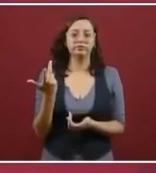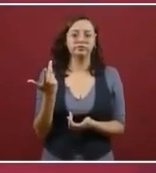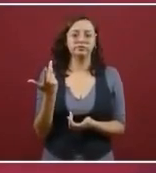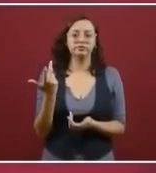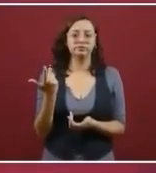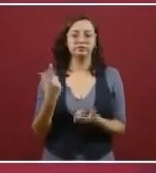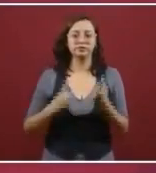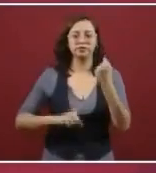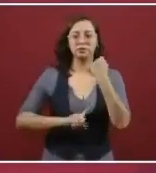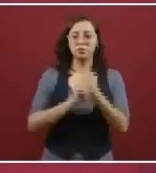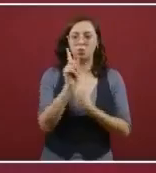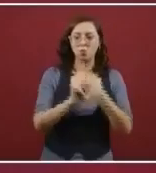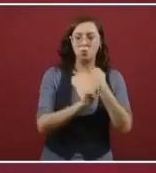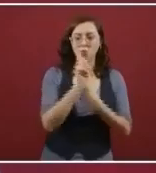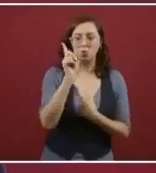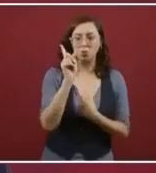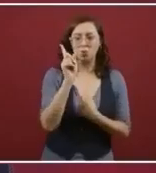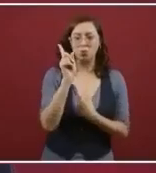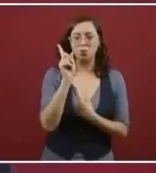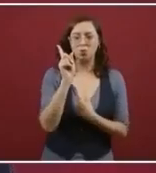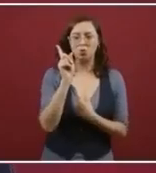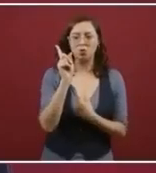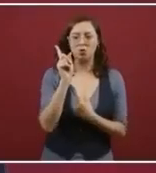el problema del